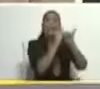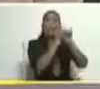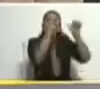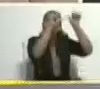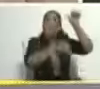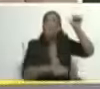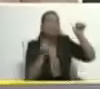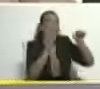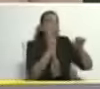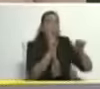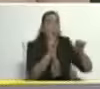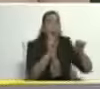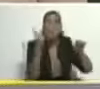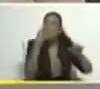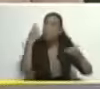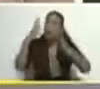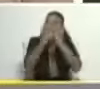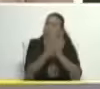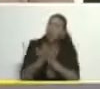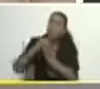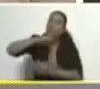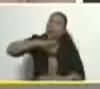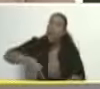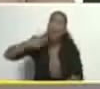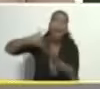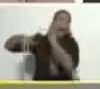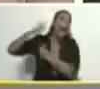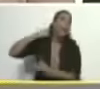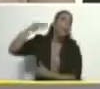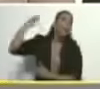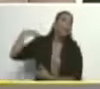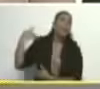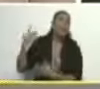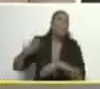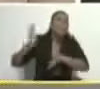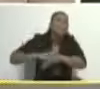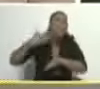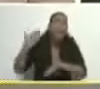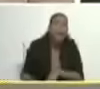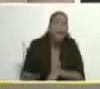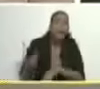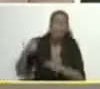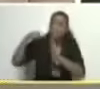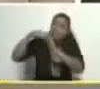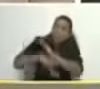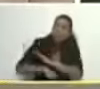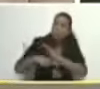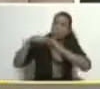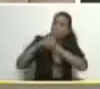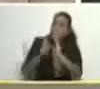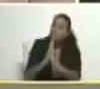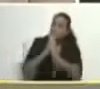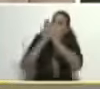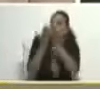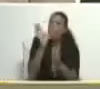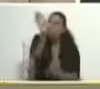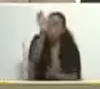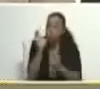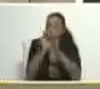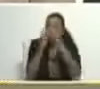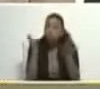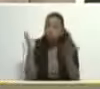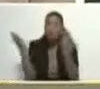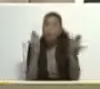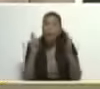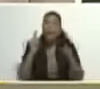que estudiar la historia. Hay que ver la diferencia entre verdad